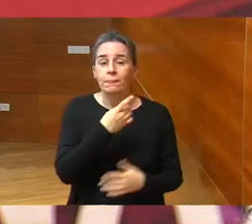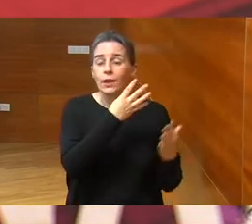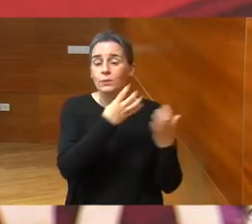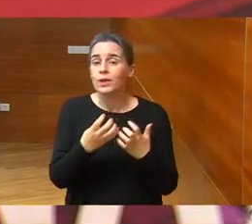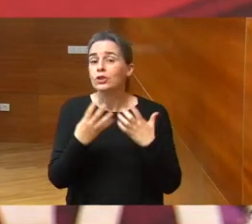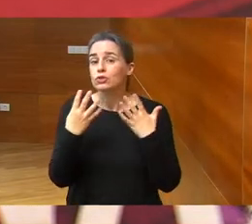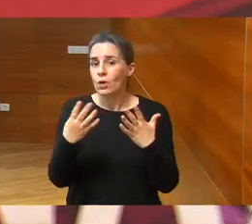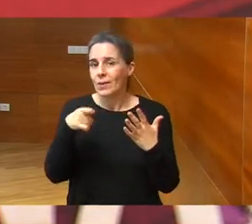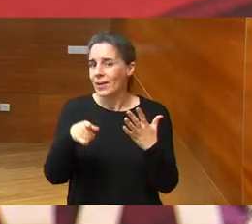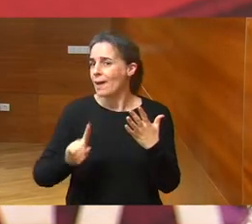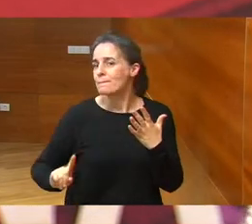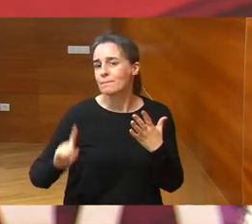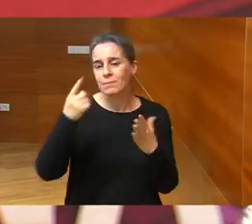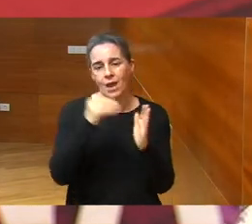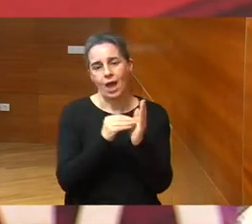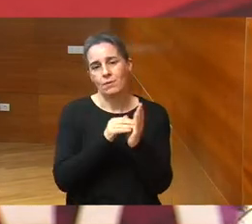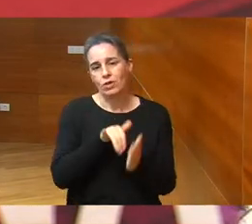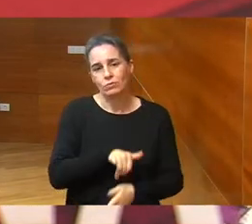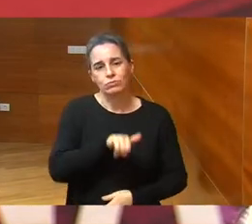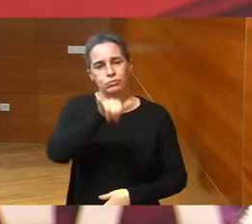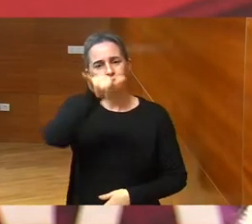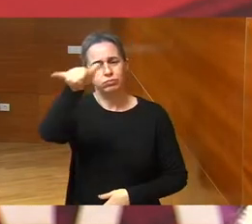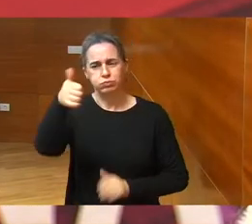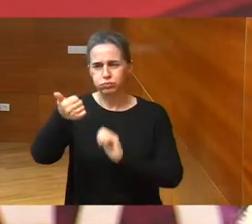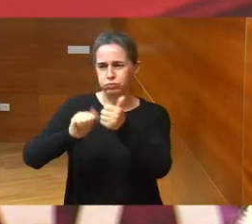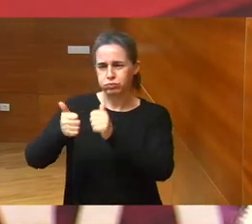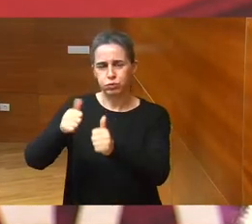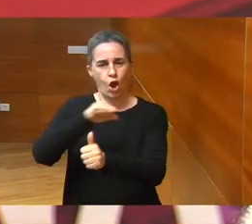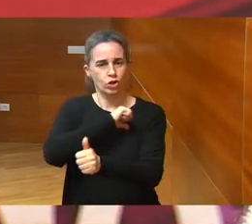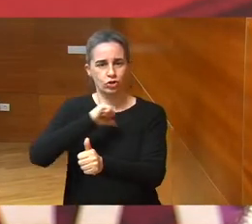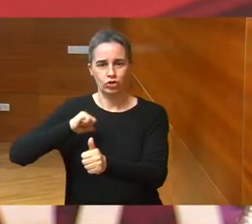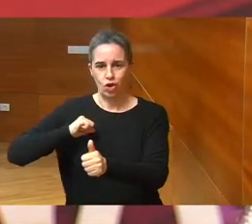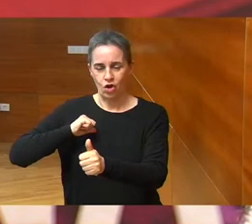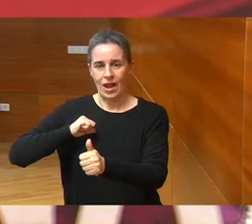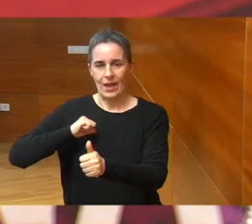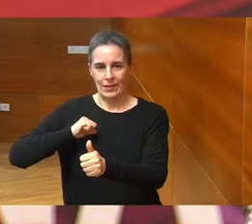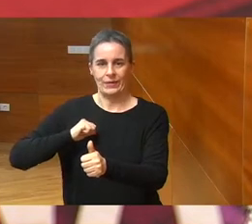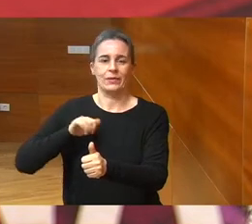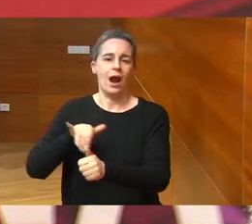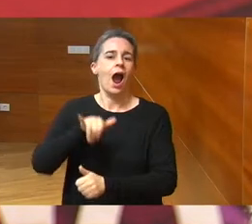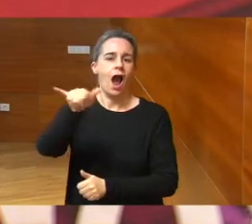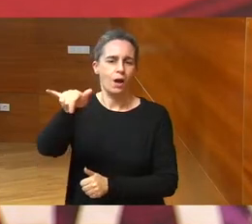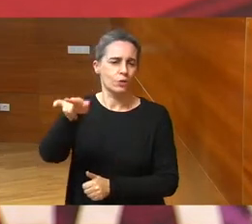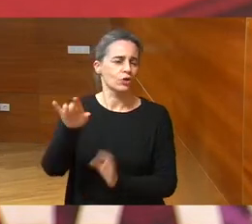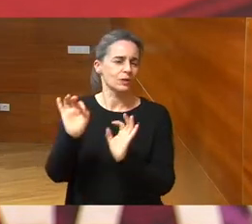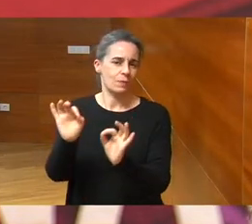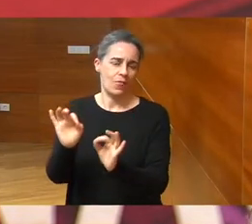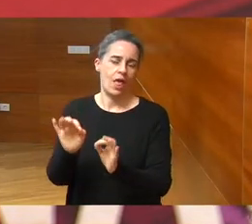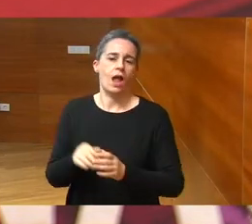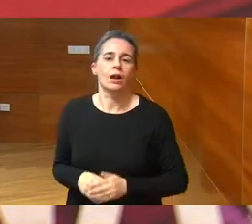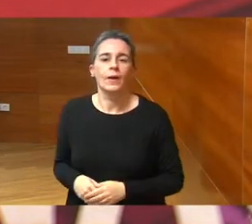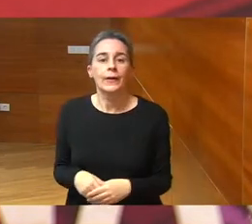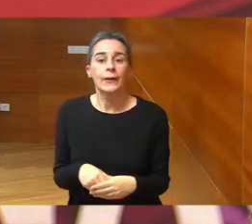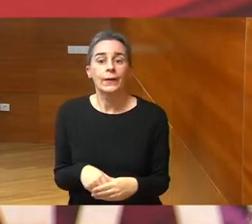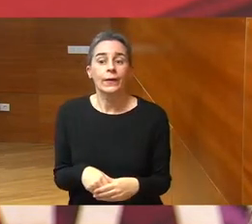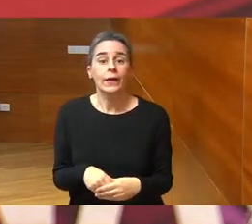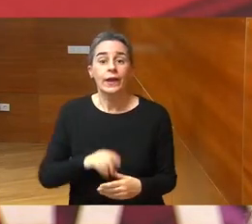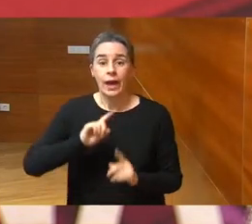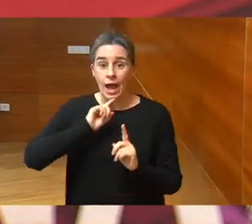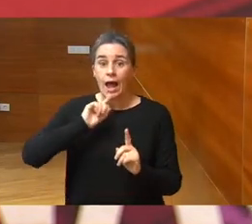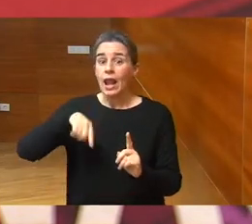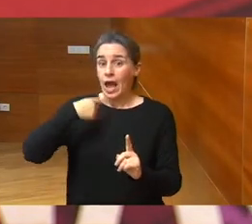su primer boe en solitario pilotando un biplano siguiente el siguiente no